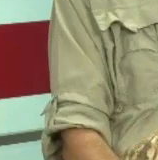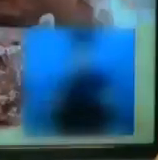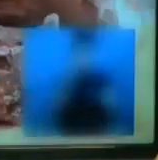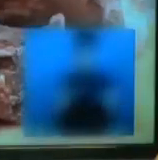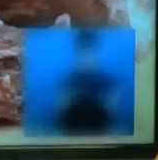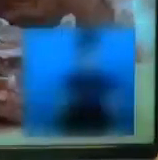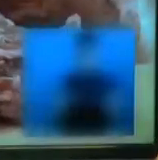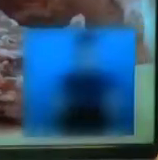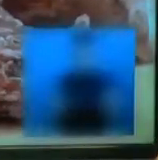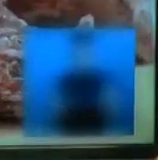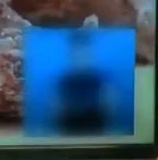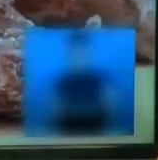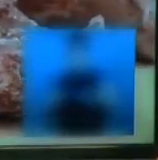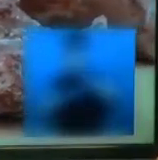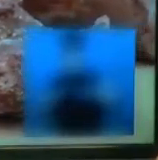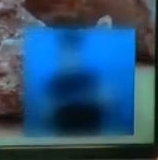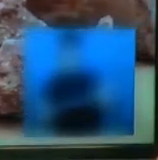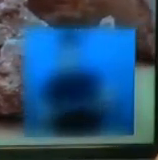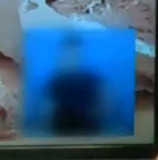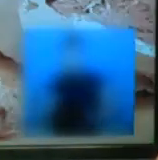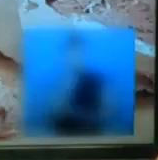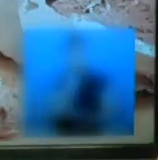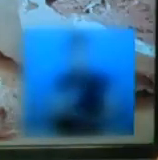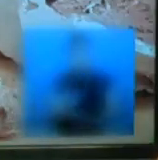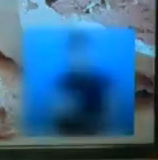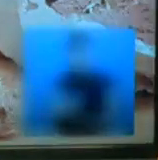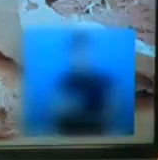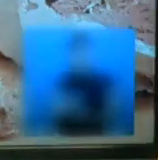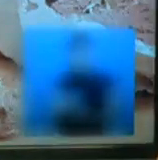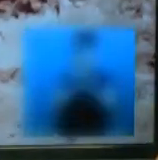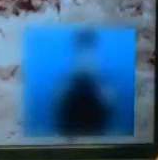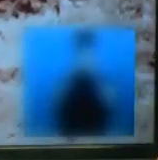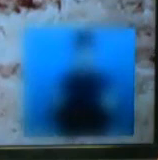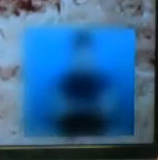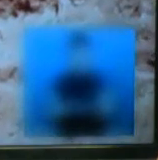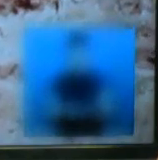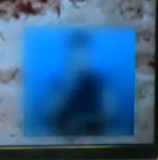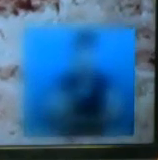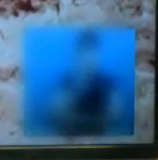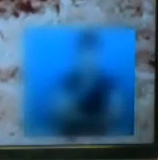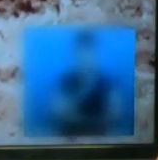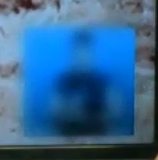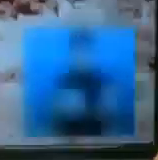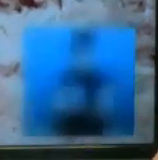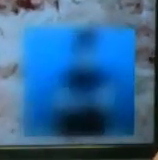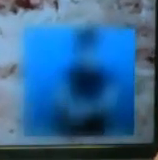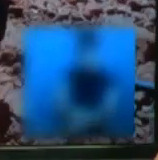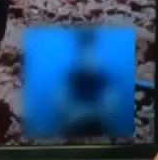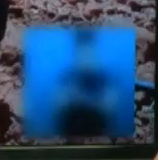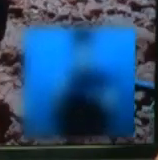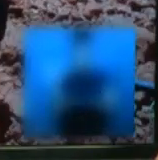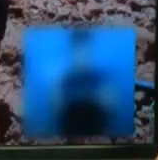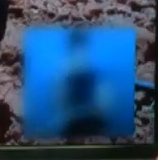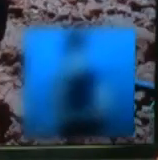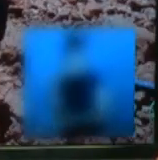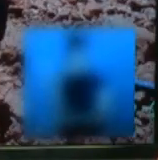Me imagino una experiencia hermosa para vos, ir a Brasil, descubrir esta especie nueva, darte cuenta en el laboratorio que es